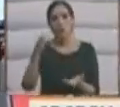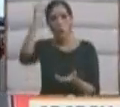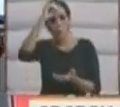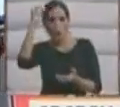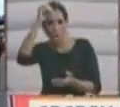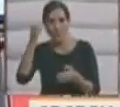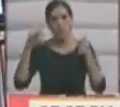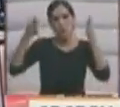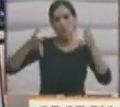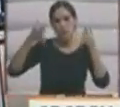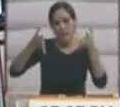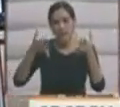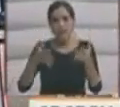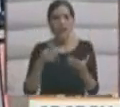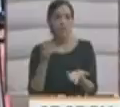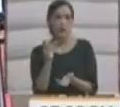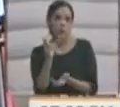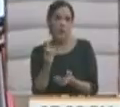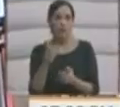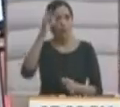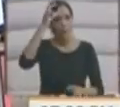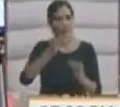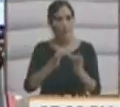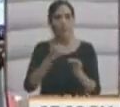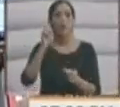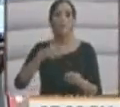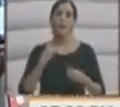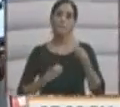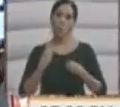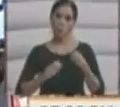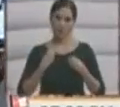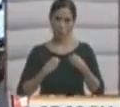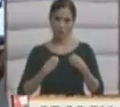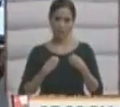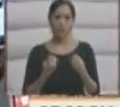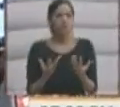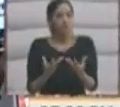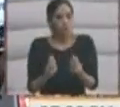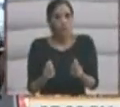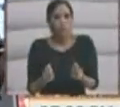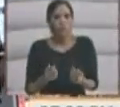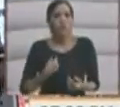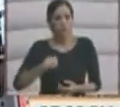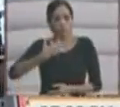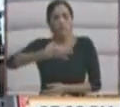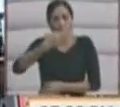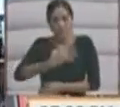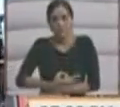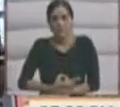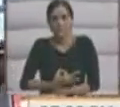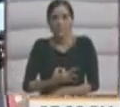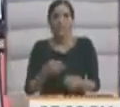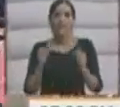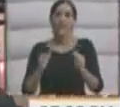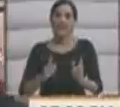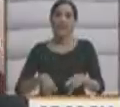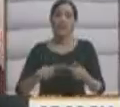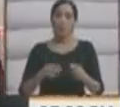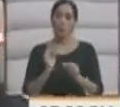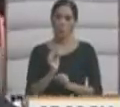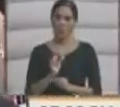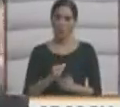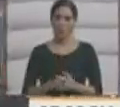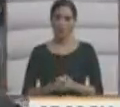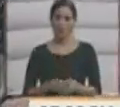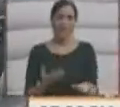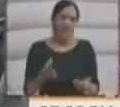sobre sus esperanzas, y también sobre sus preocupaciones, que son muchas, no me cabe la menor duda, en este momento. Y